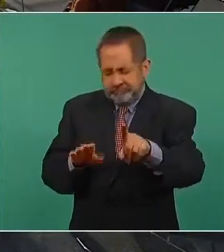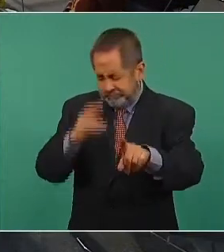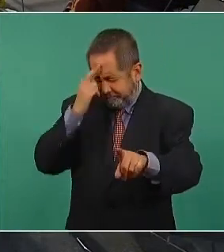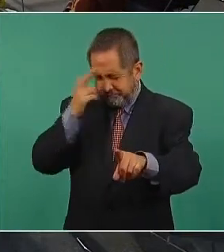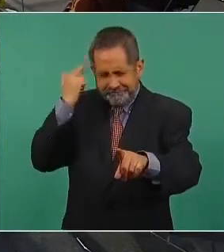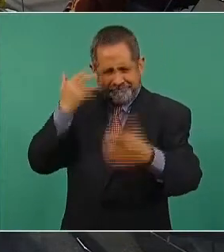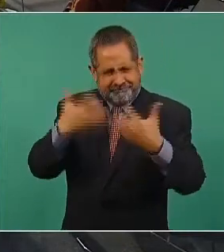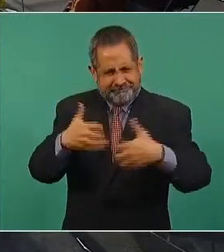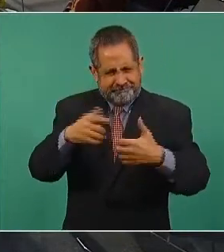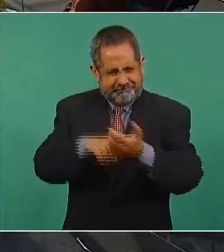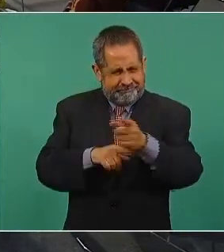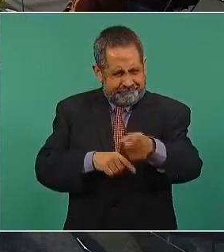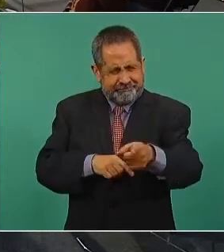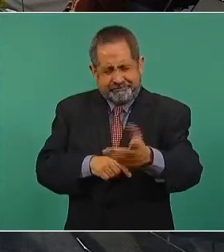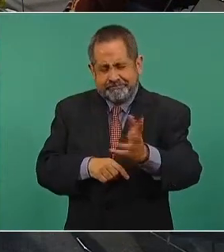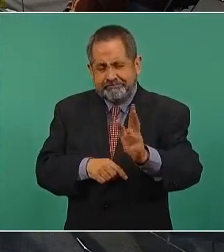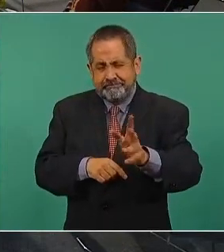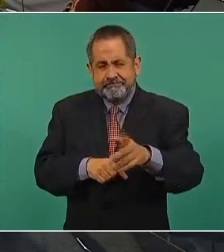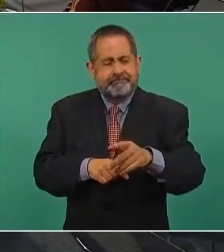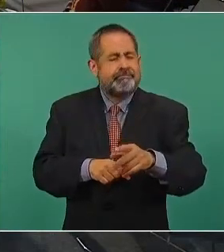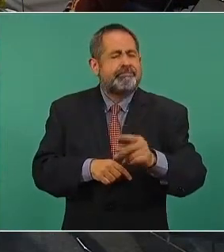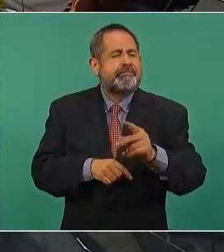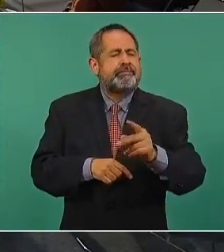Texae con esta